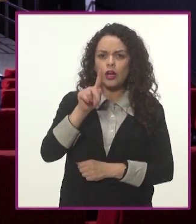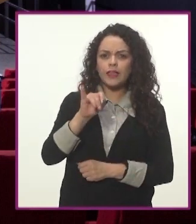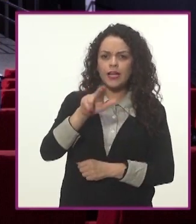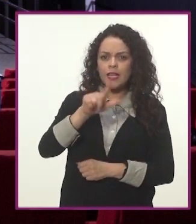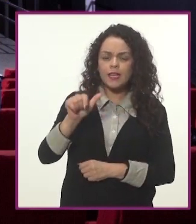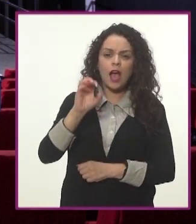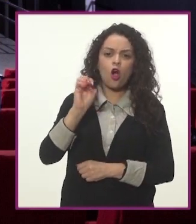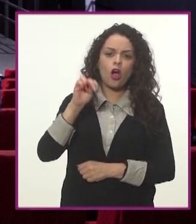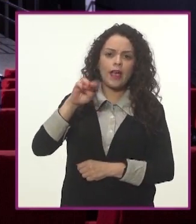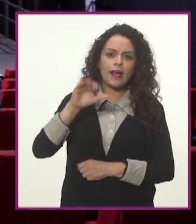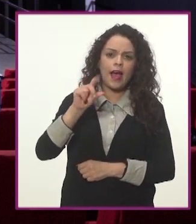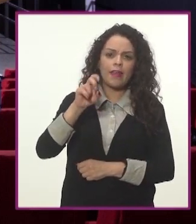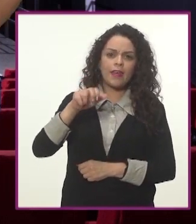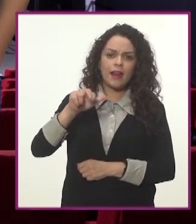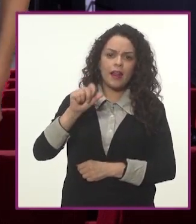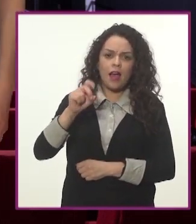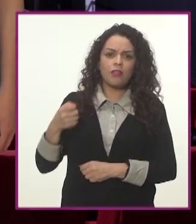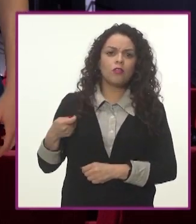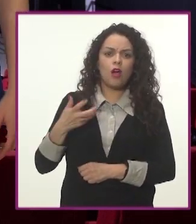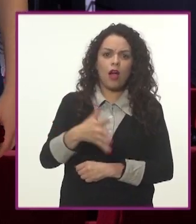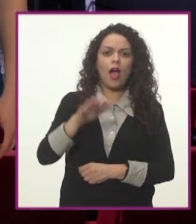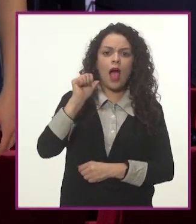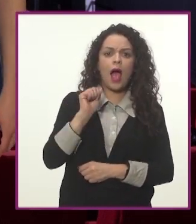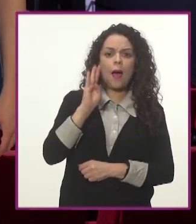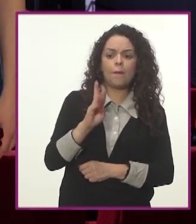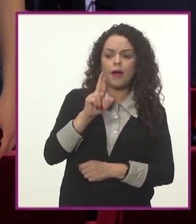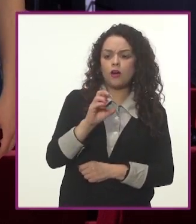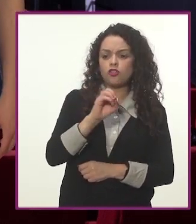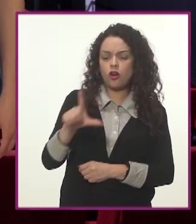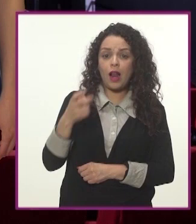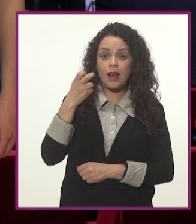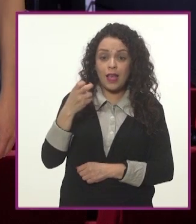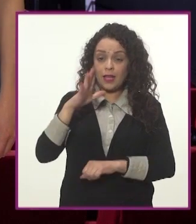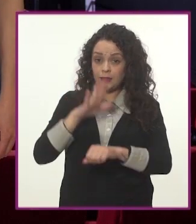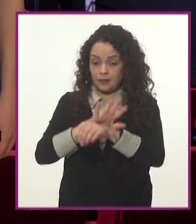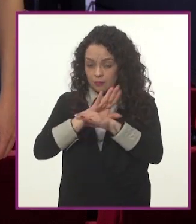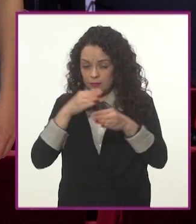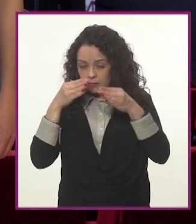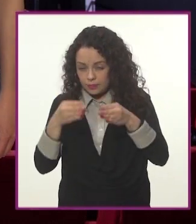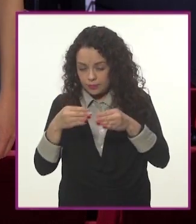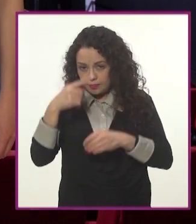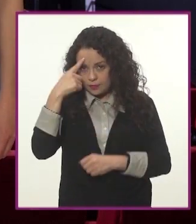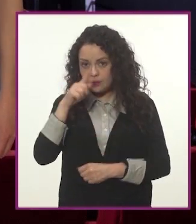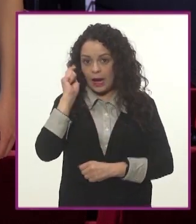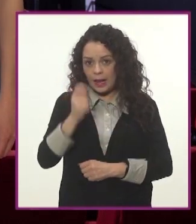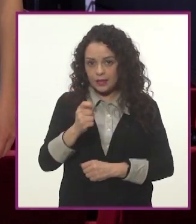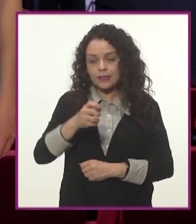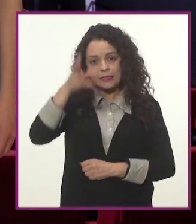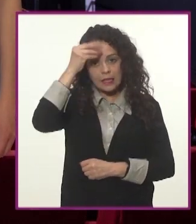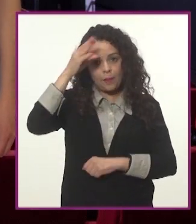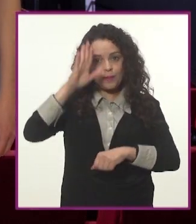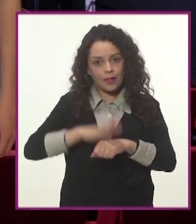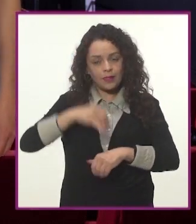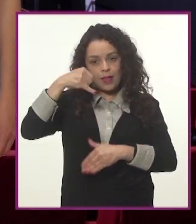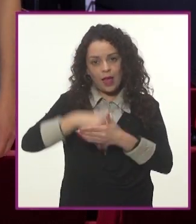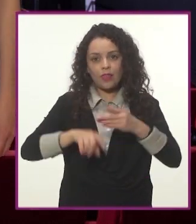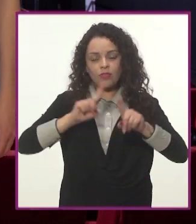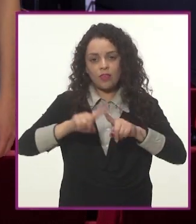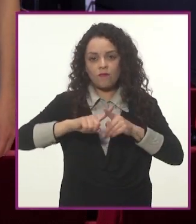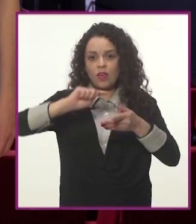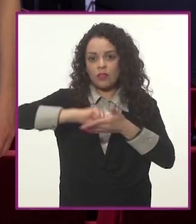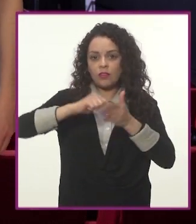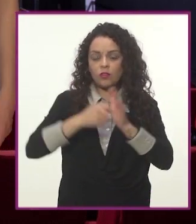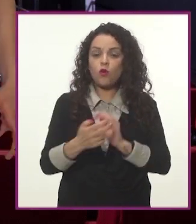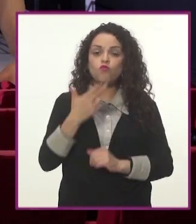una edición A-B-roll. Y aquí es donde nos vamos a concentrar en la parte más práctica para hablar de las diferentes técnicas de